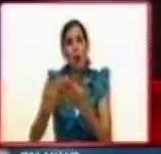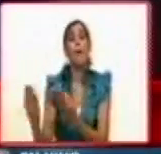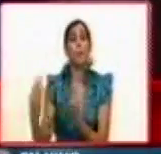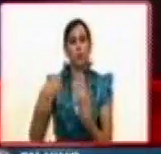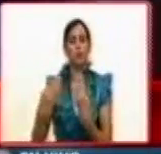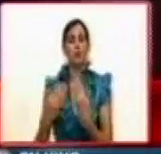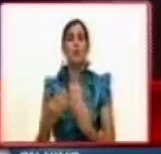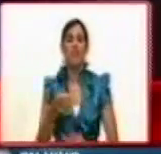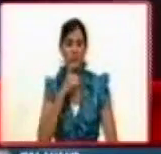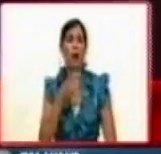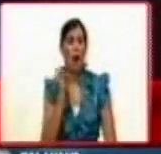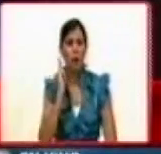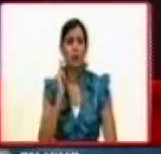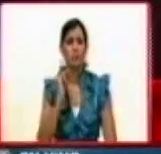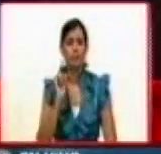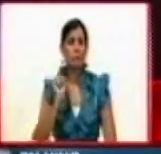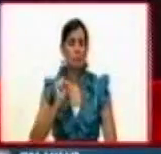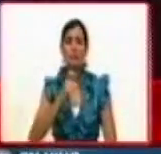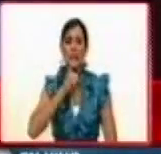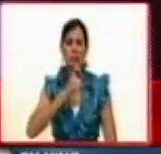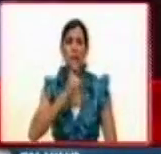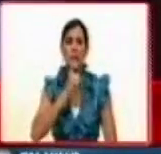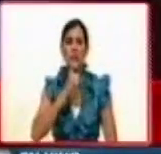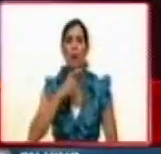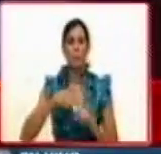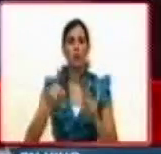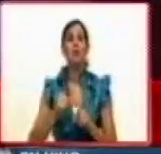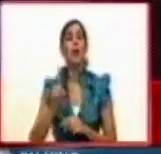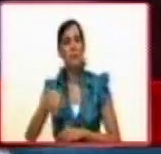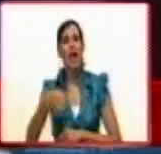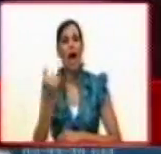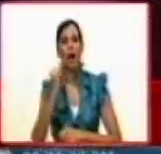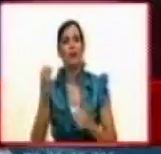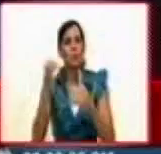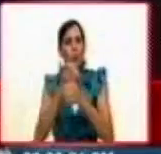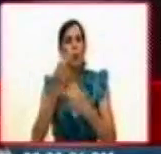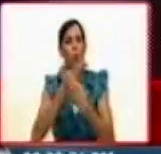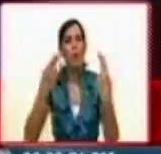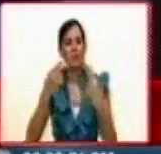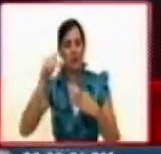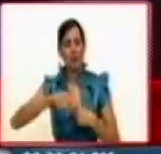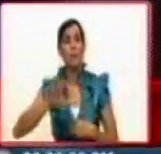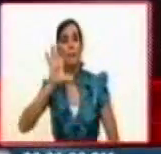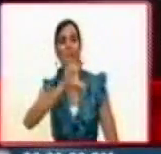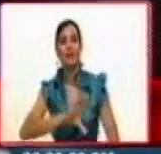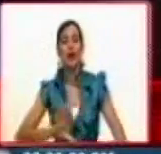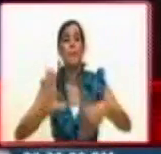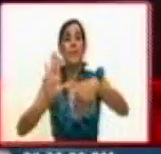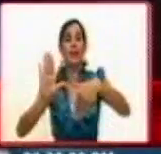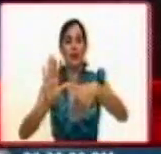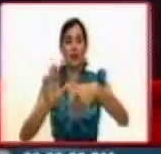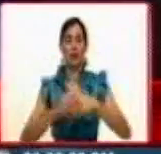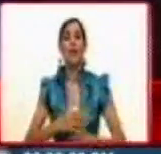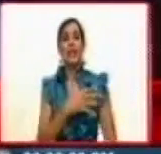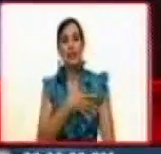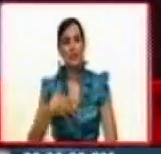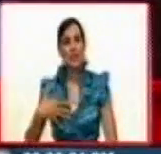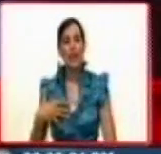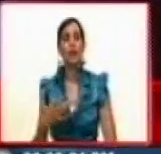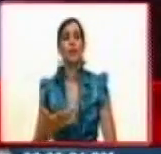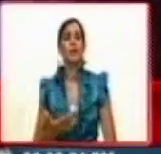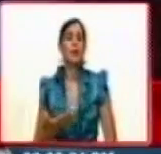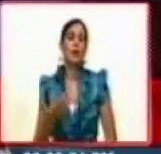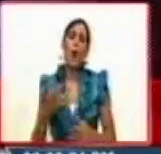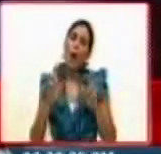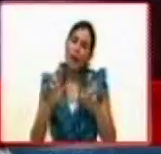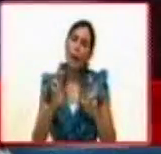dificultades, pero creo más rellena de realizaciones y promesas para las naciones de América. Quisiera haber tenido la